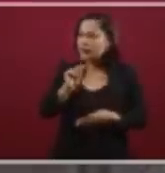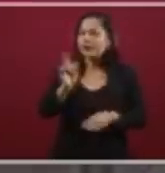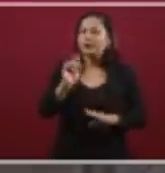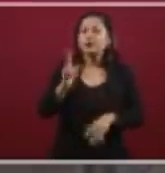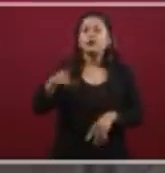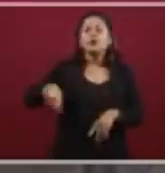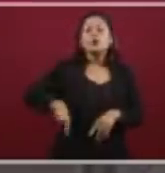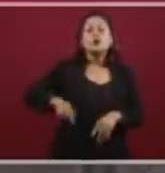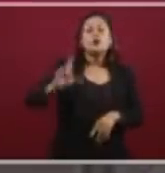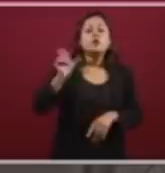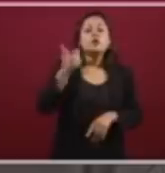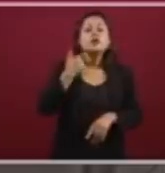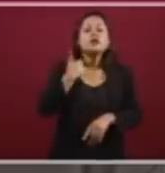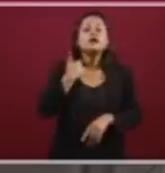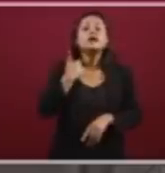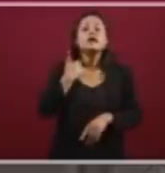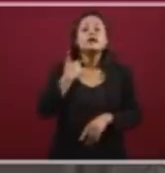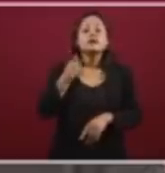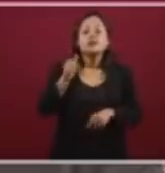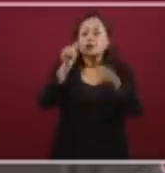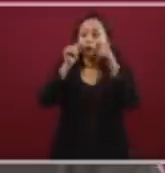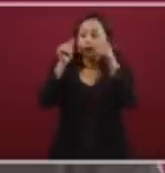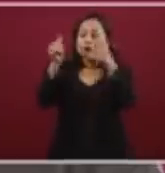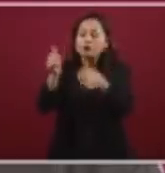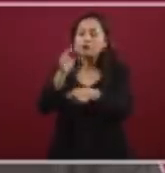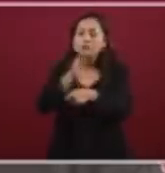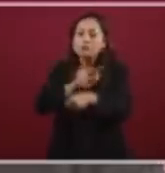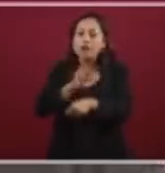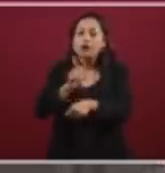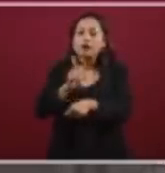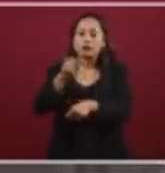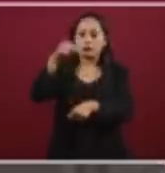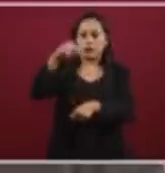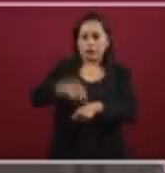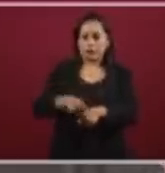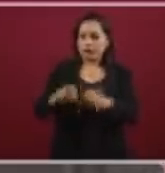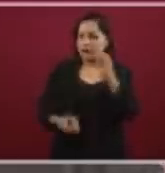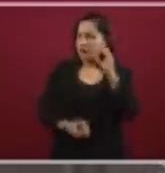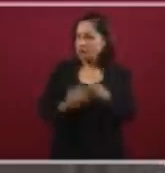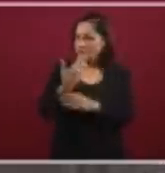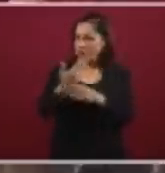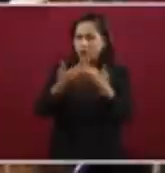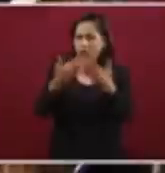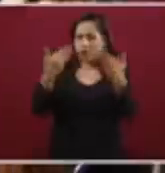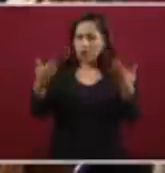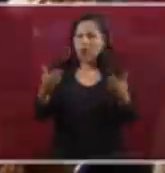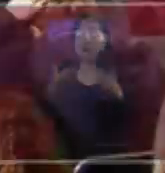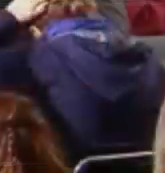ellos haciendo haber ninguna limitación para el desarrollo de su actividad profesional